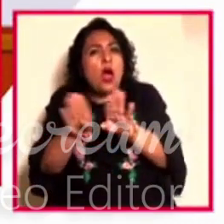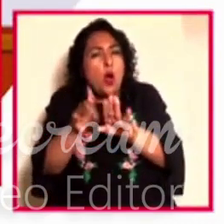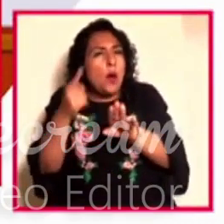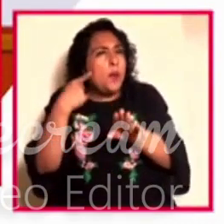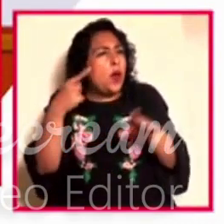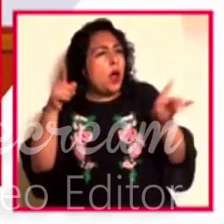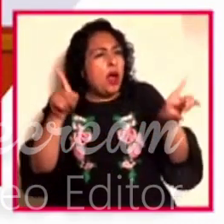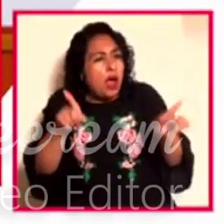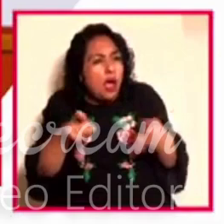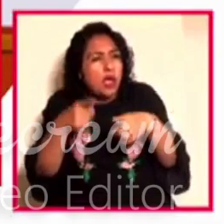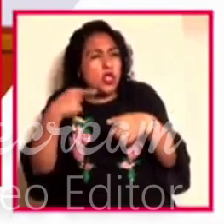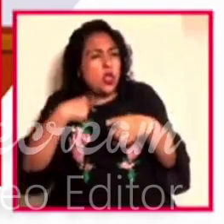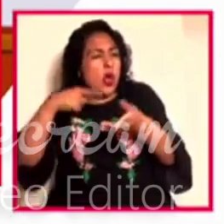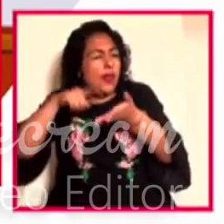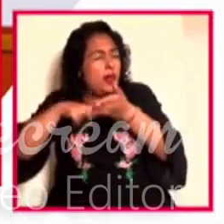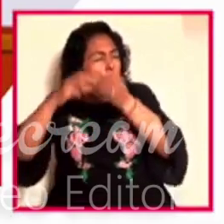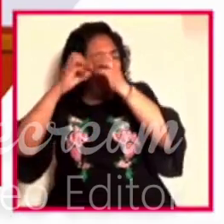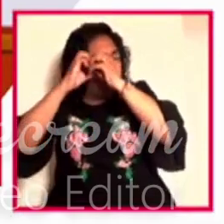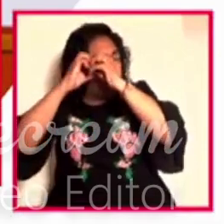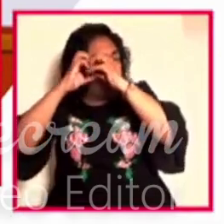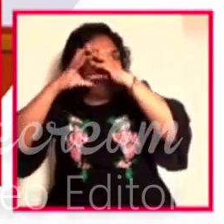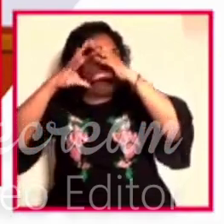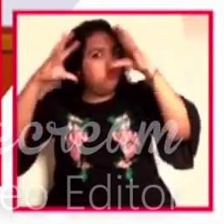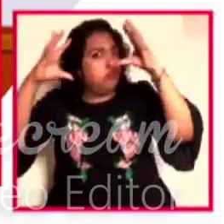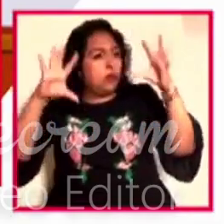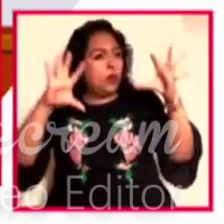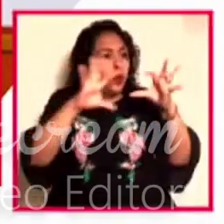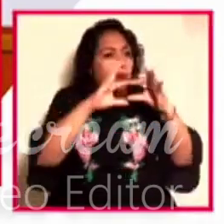está imaginando es para clarinete.